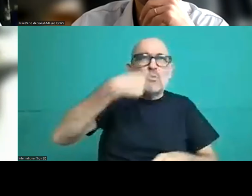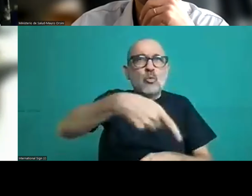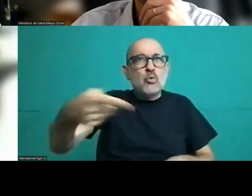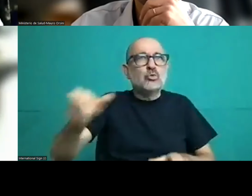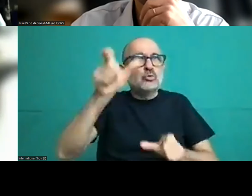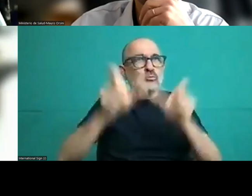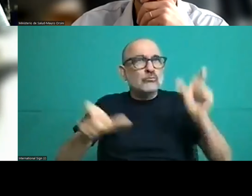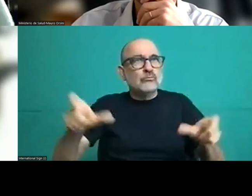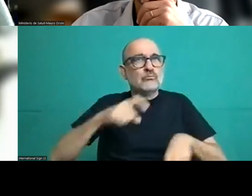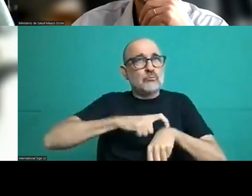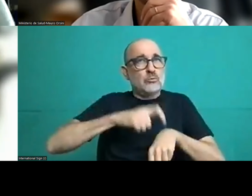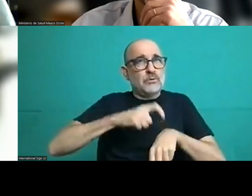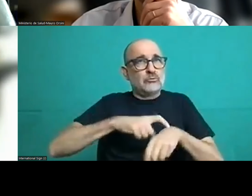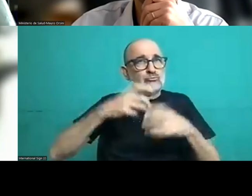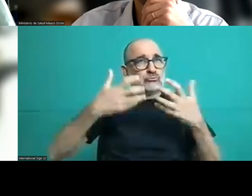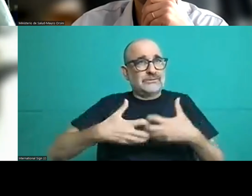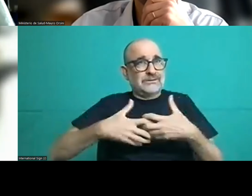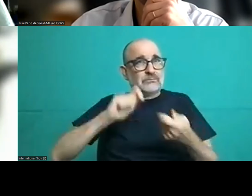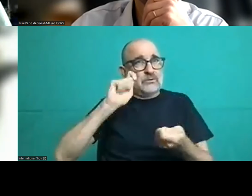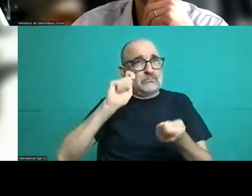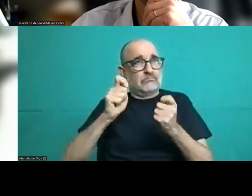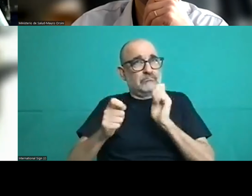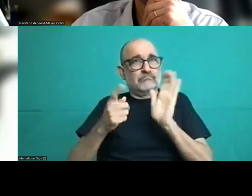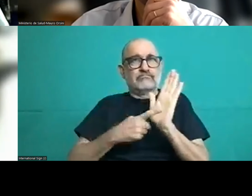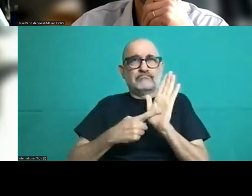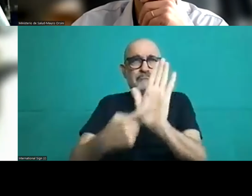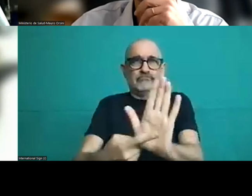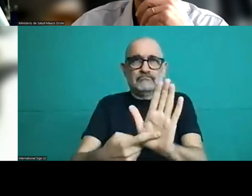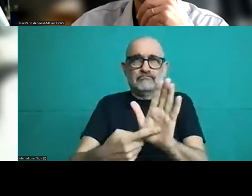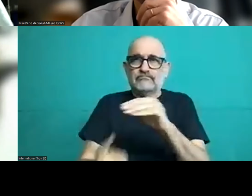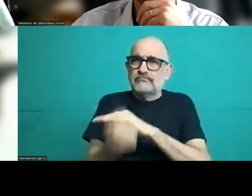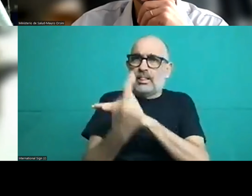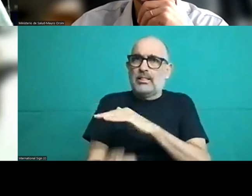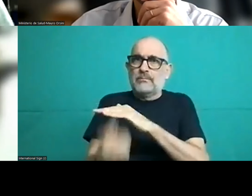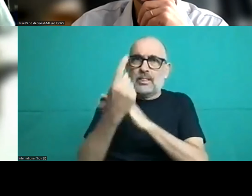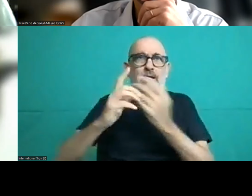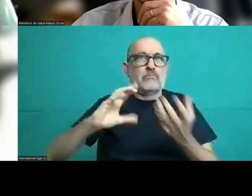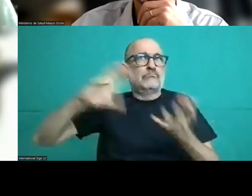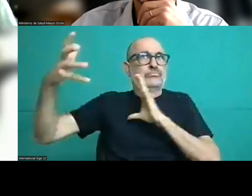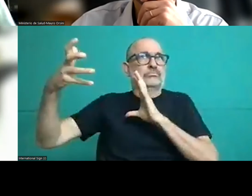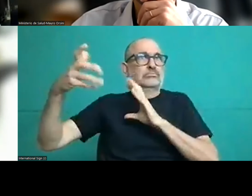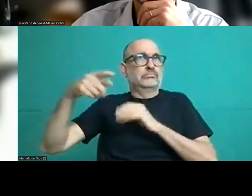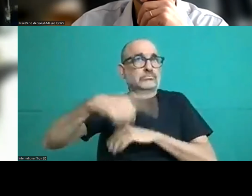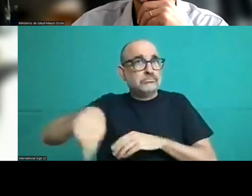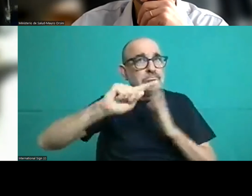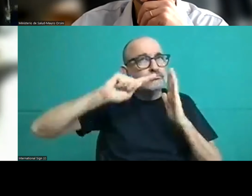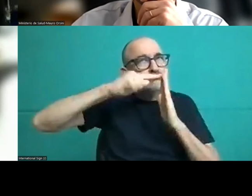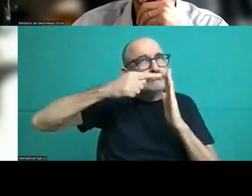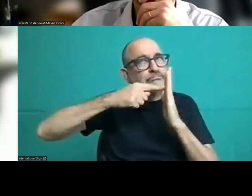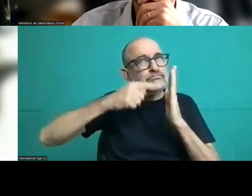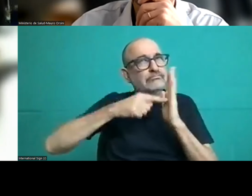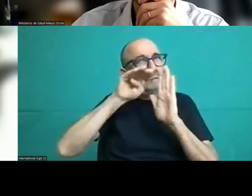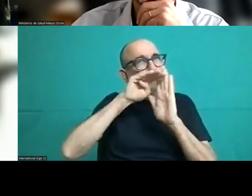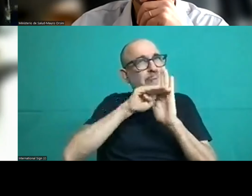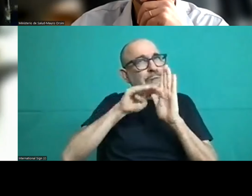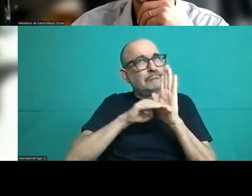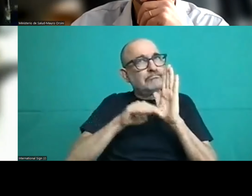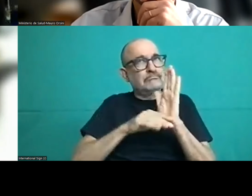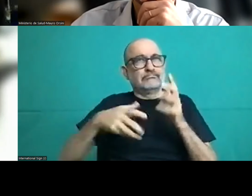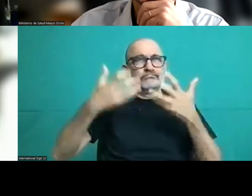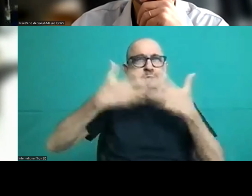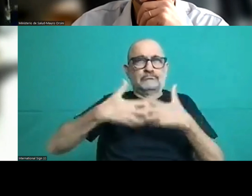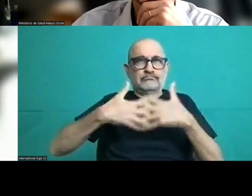la comunicación, el aprendizaje y sobre todo pues que no vuelva a suceder. Yo creo que, bueno, hemos experimentado cambios y creo que